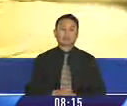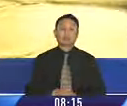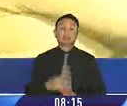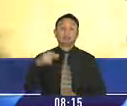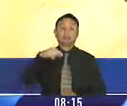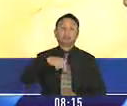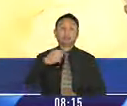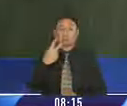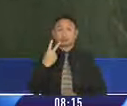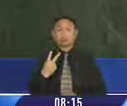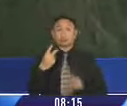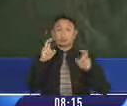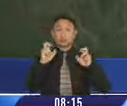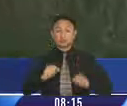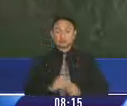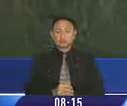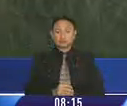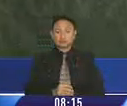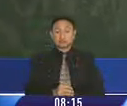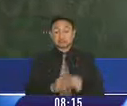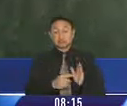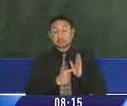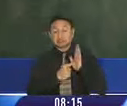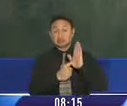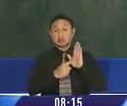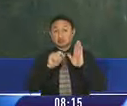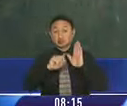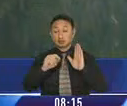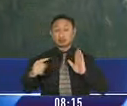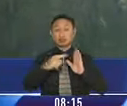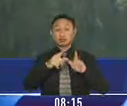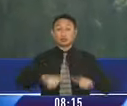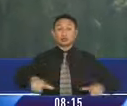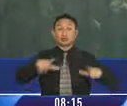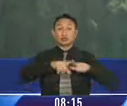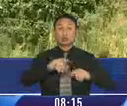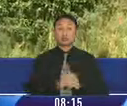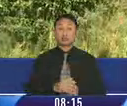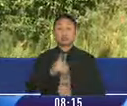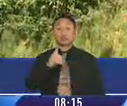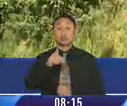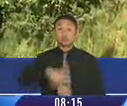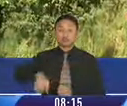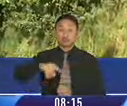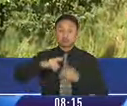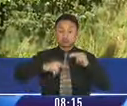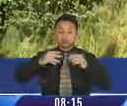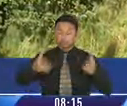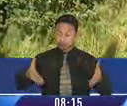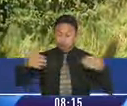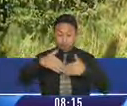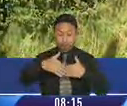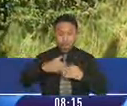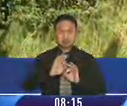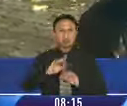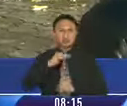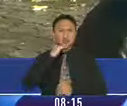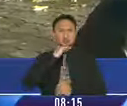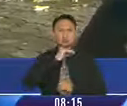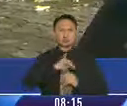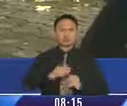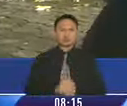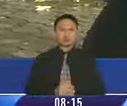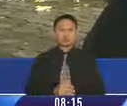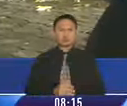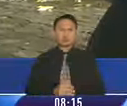las dos temáticas, dejamos por sentado que existe en ese sector un terreno sin cerramiento y en malas condiciones de salubridad. Arreglen